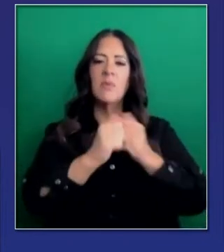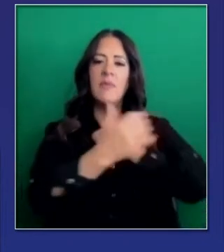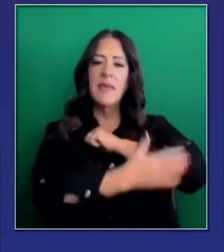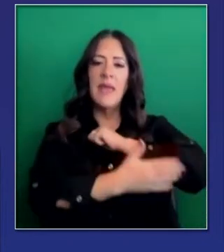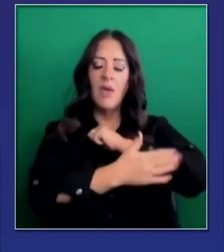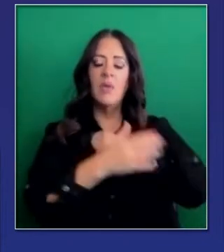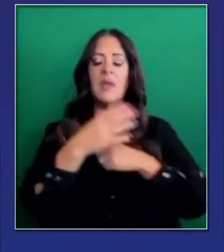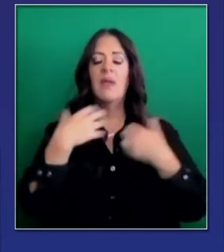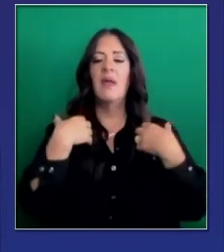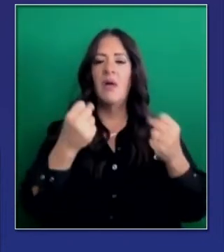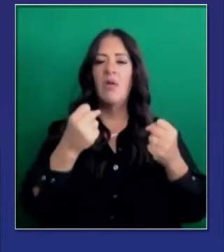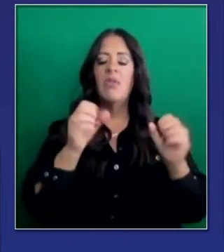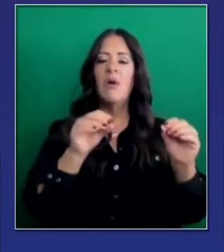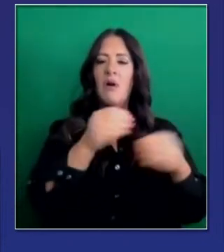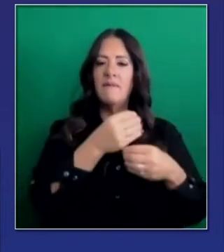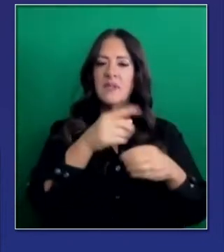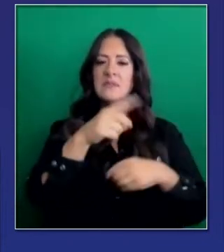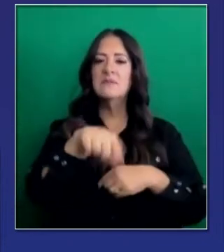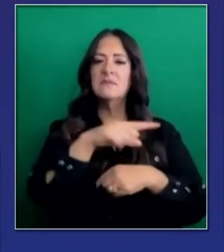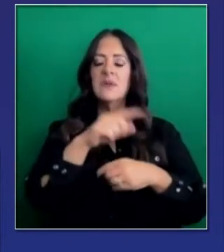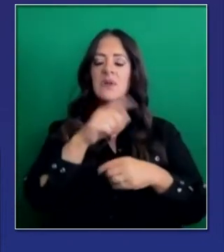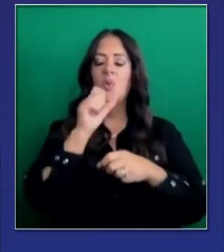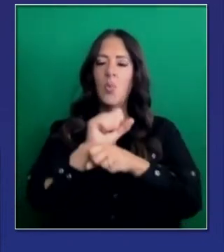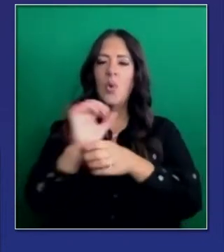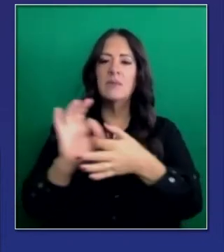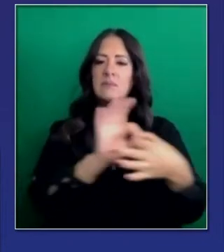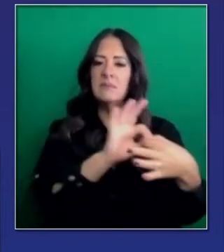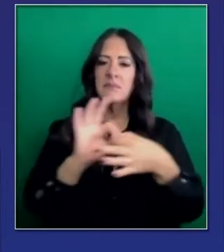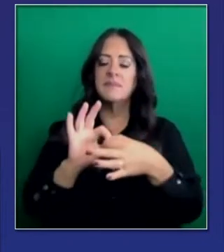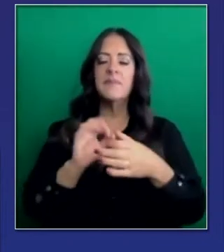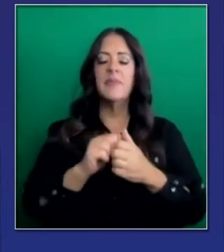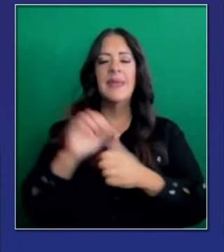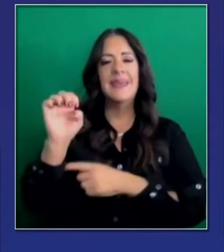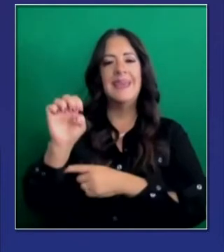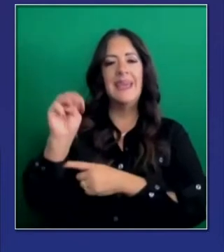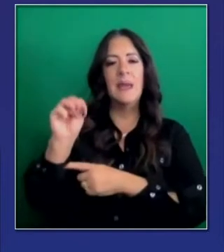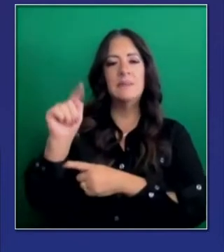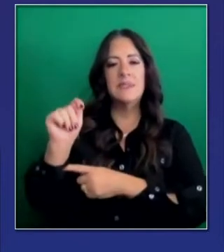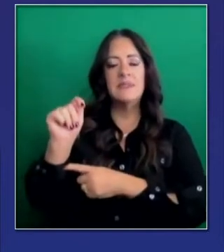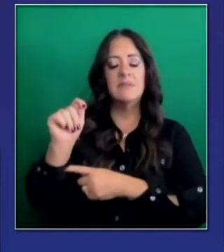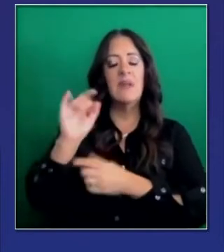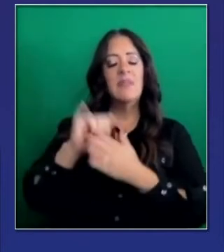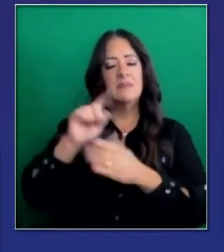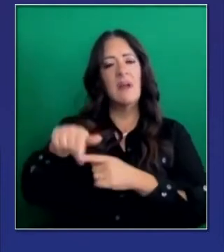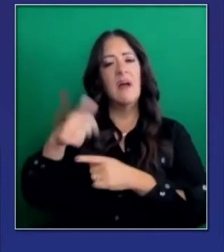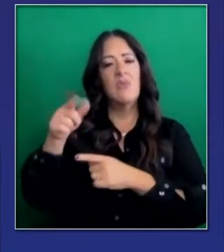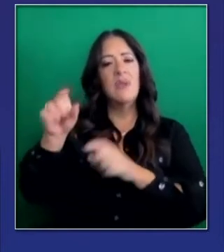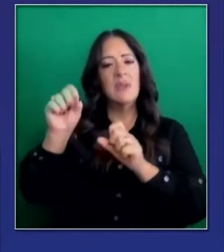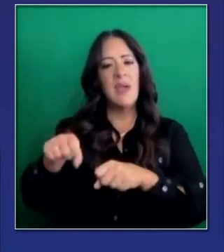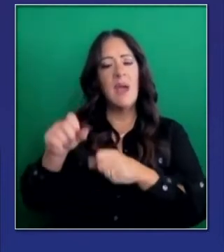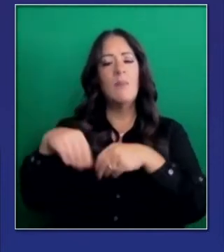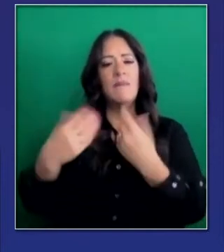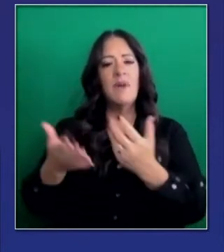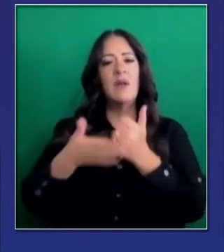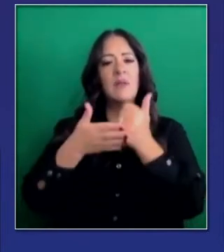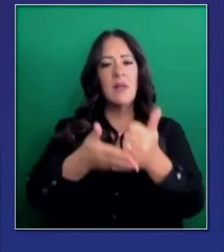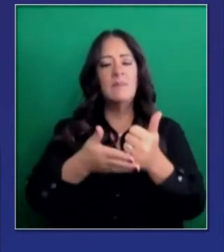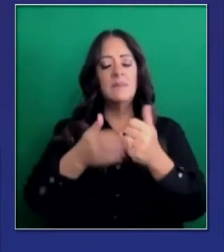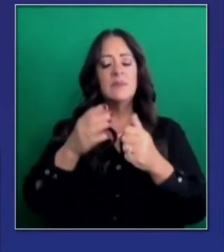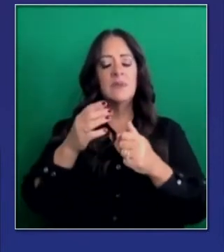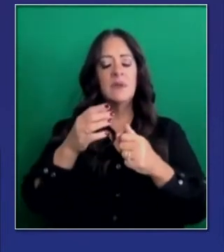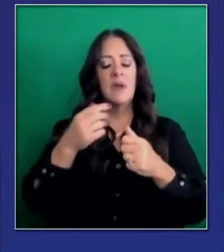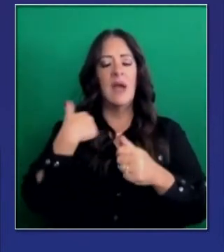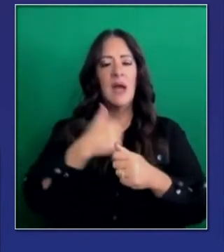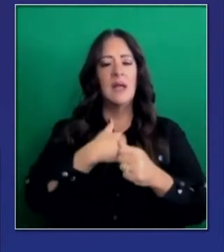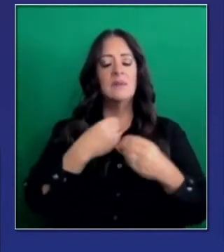alentando esto y estamos apoyando ciertamente que los paramédicos sean una opción local para personas adicionales que administran